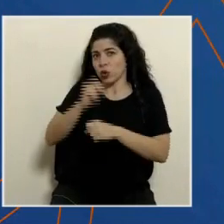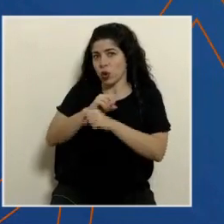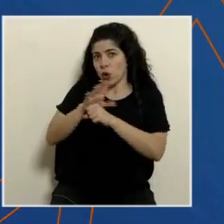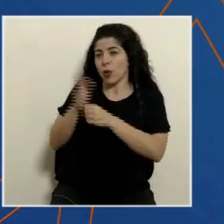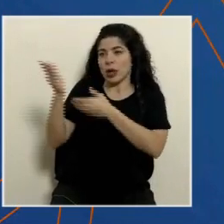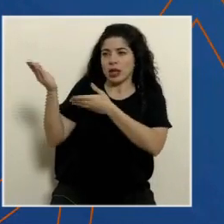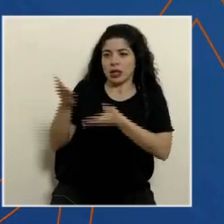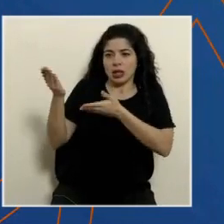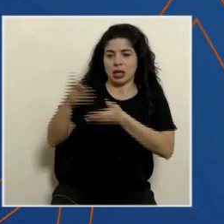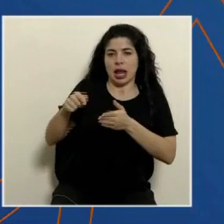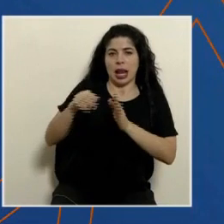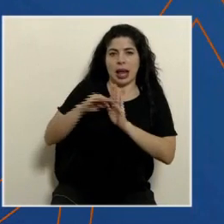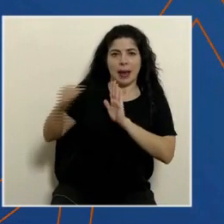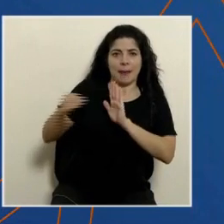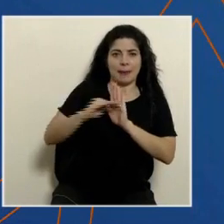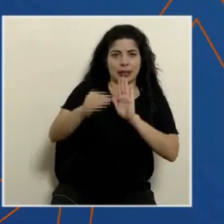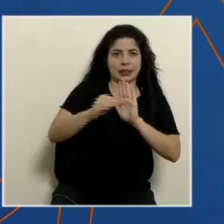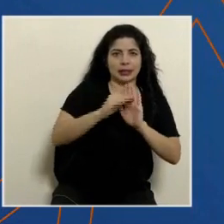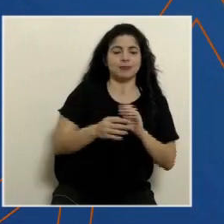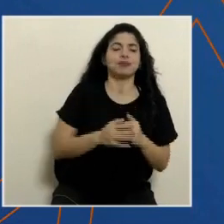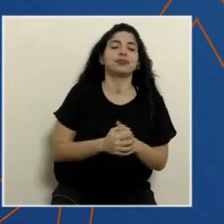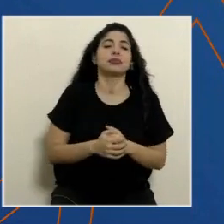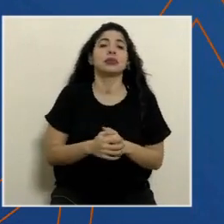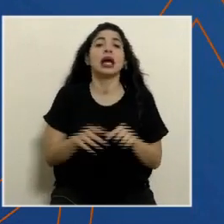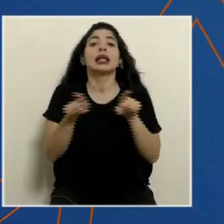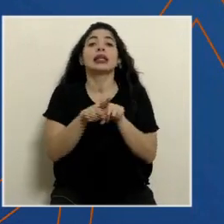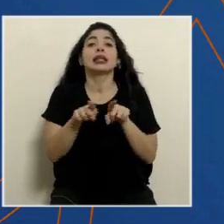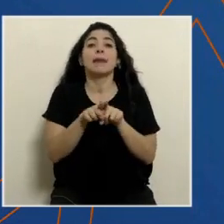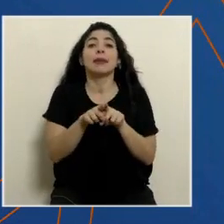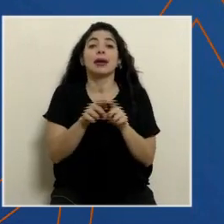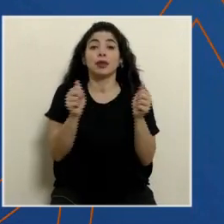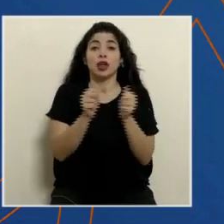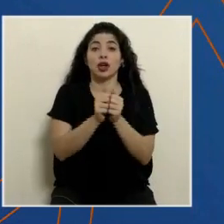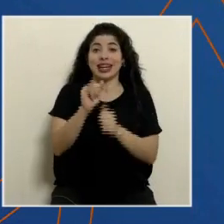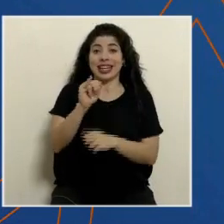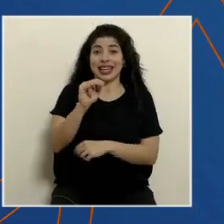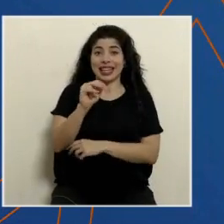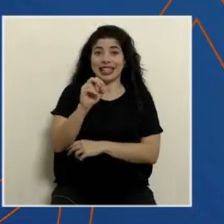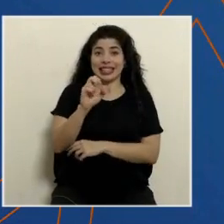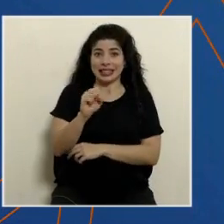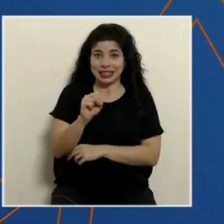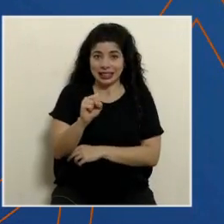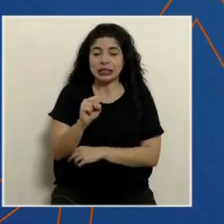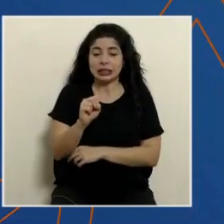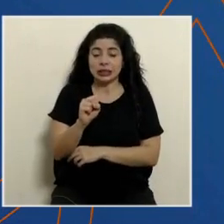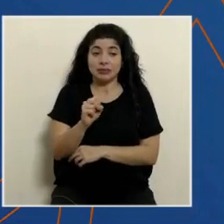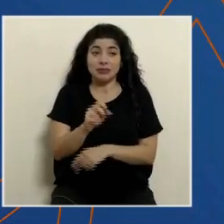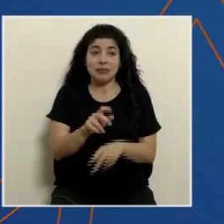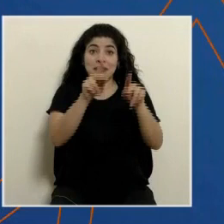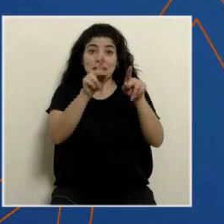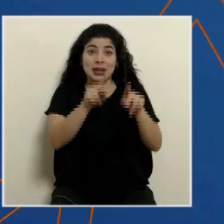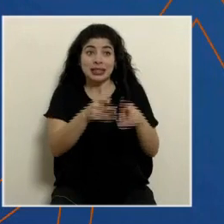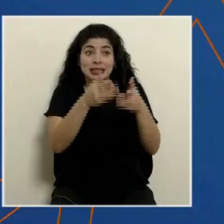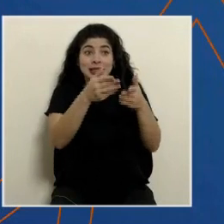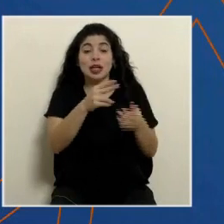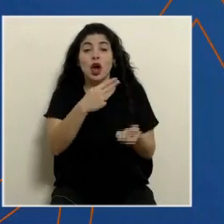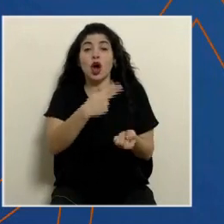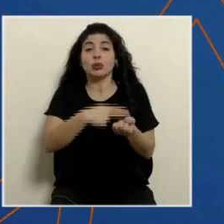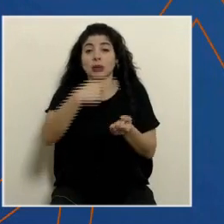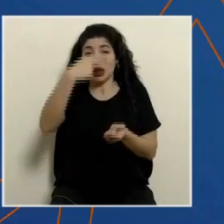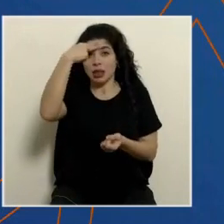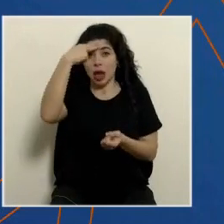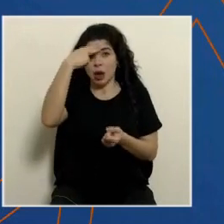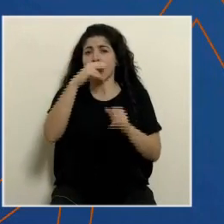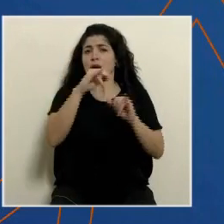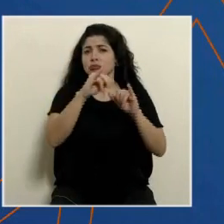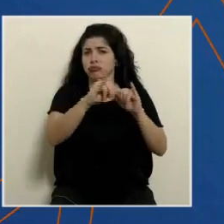COVID-19. De igual forma, se ha coordinado con el INSS para que personas que están en el Hospital del Trauma puedan